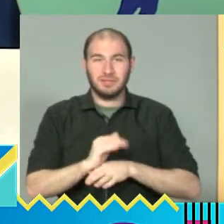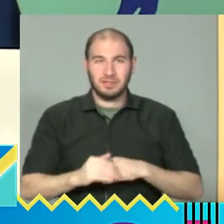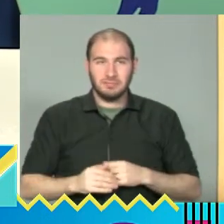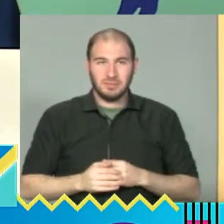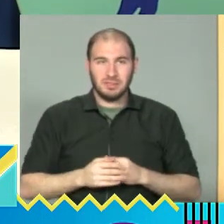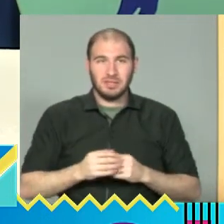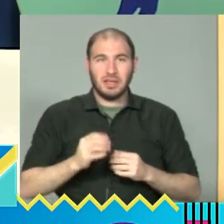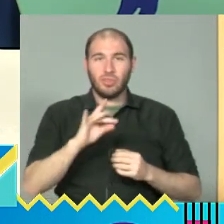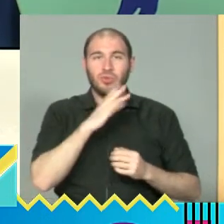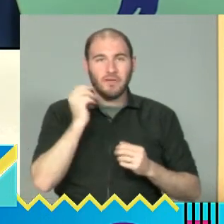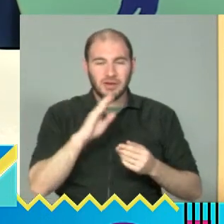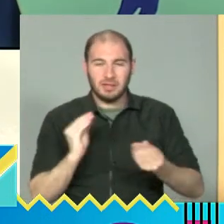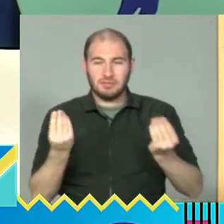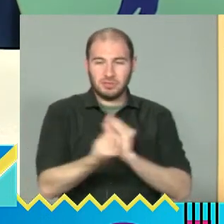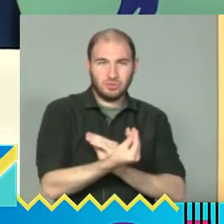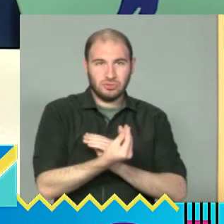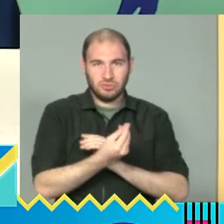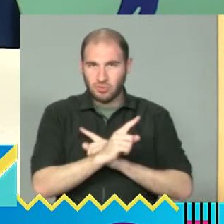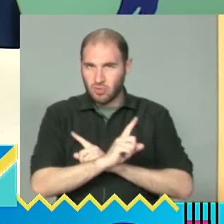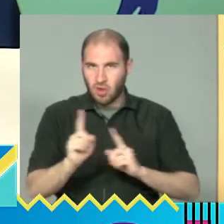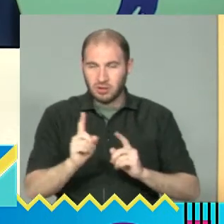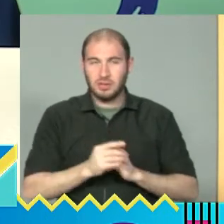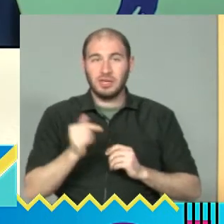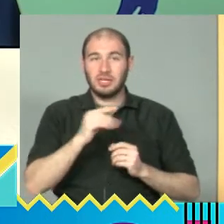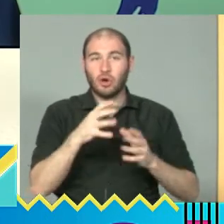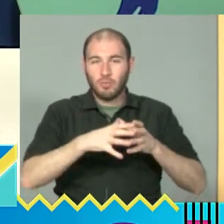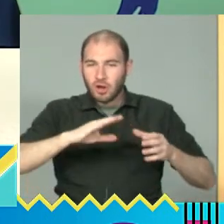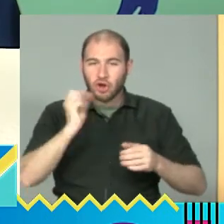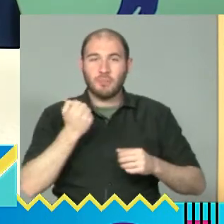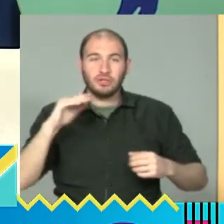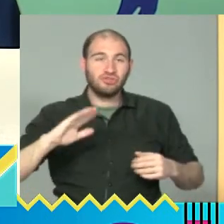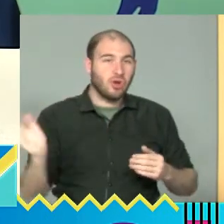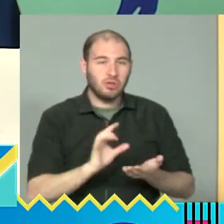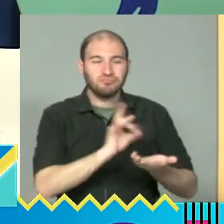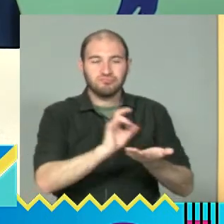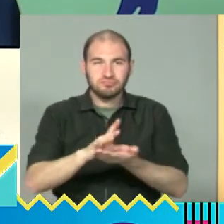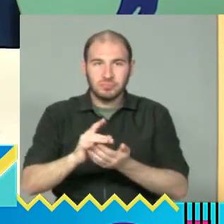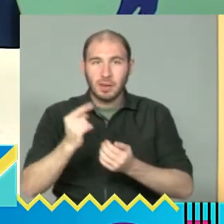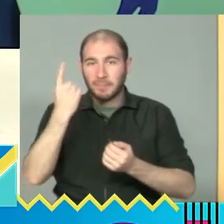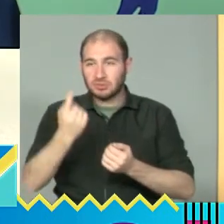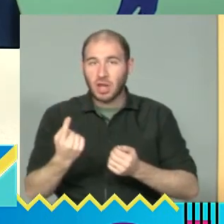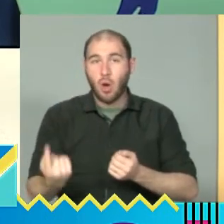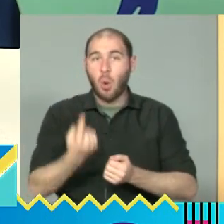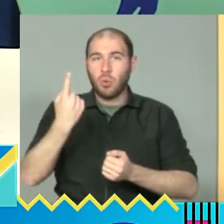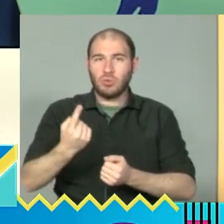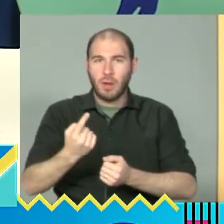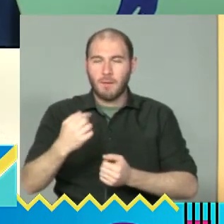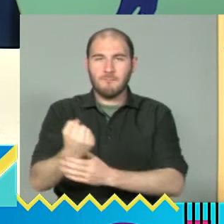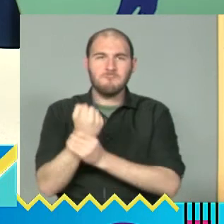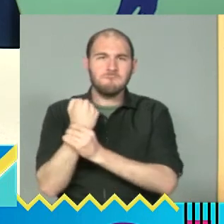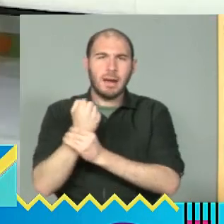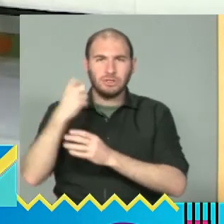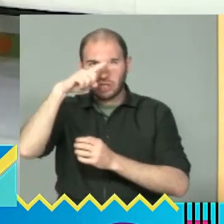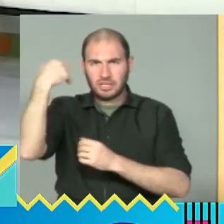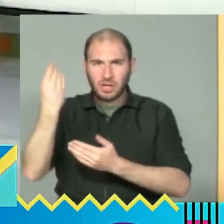no a sacar a Duhovne y poner a Werner, sino sacar a todo el equipo económico y poner una persona con mucho prestigio